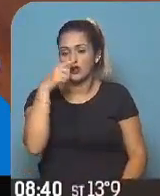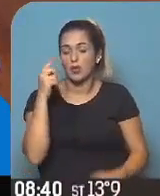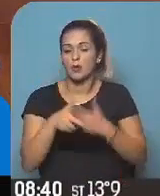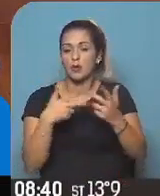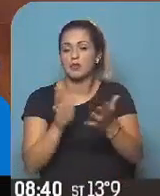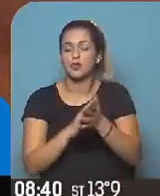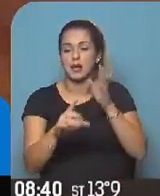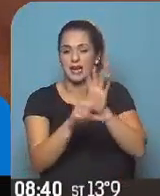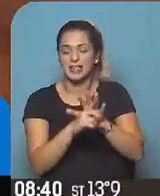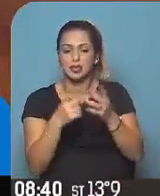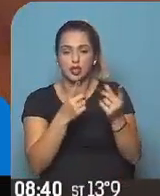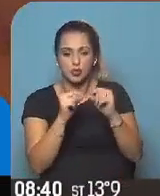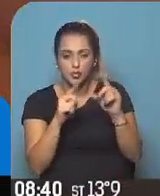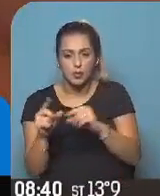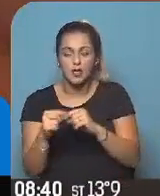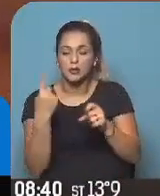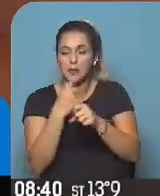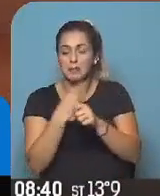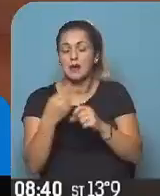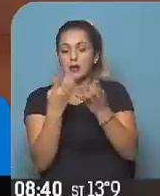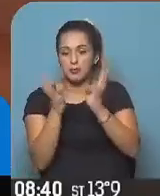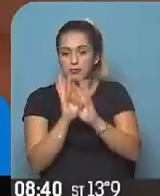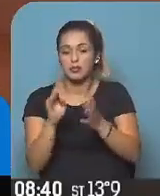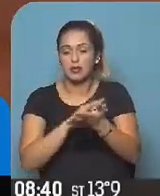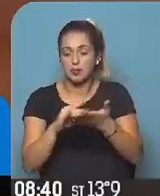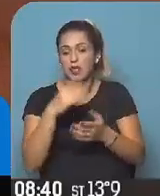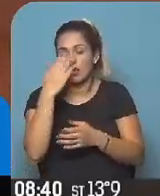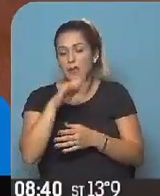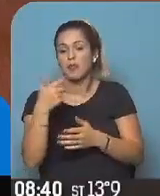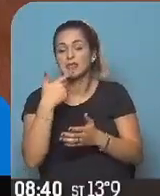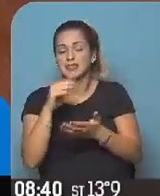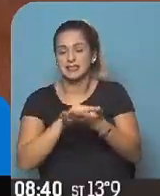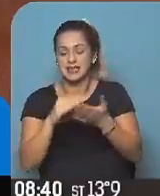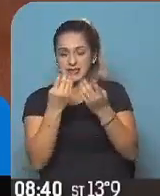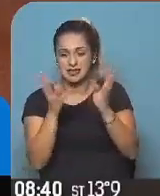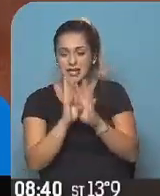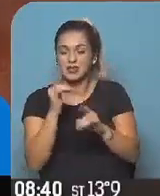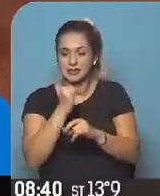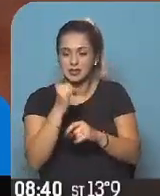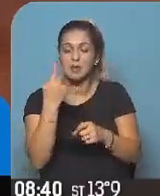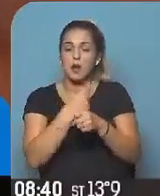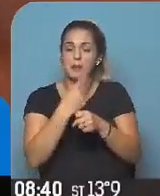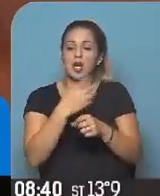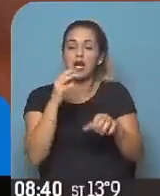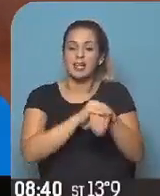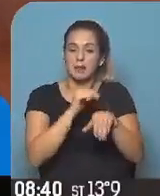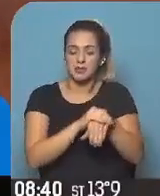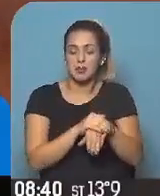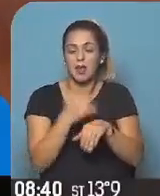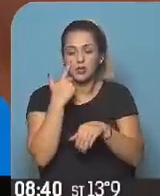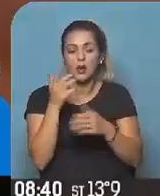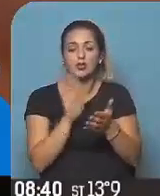de leyes primero en la cámara diputados y después en el senado nacional sí porque la responsabilidad constitucional sobre